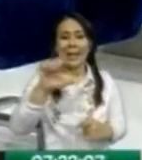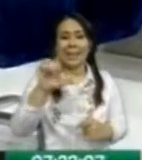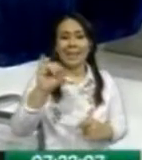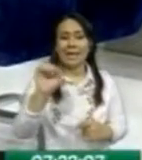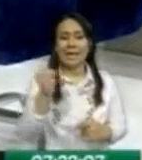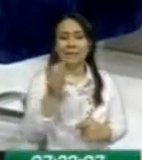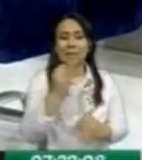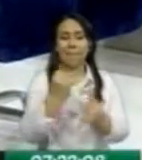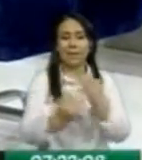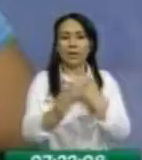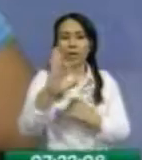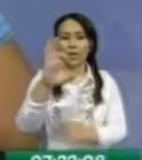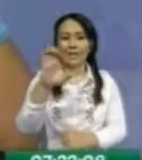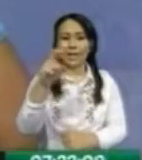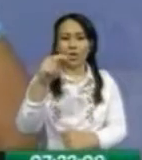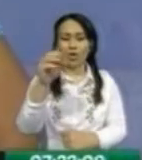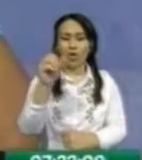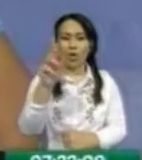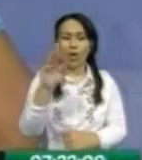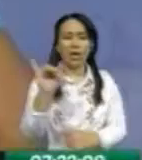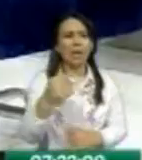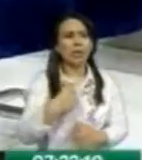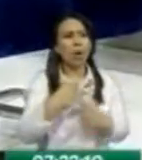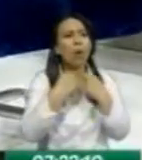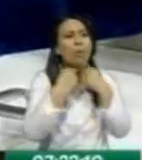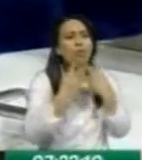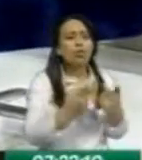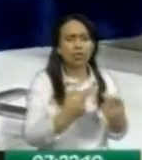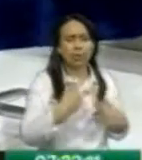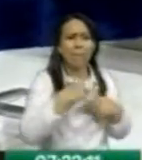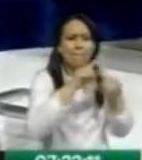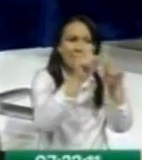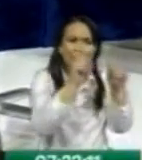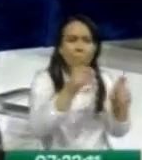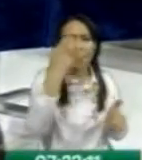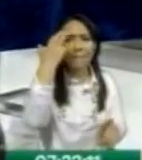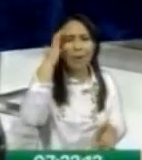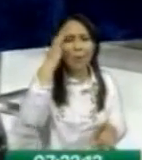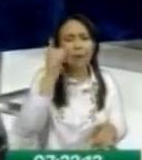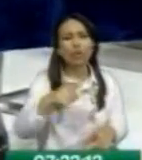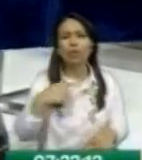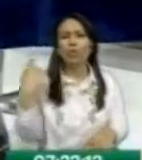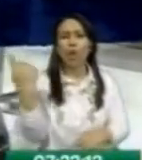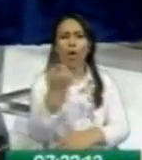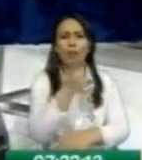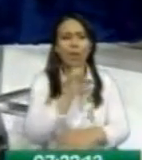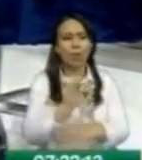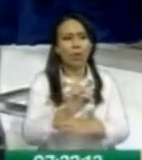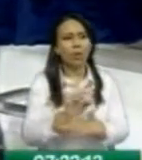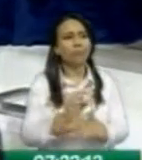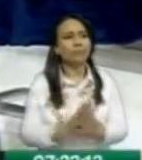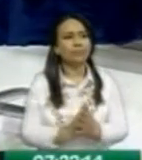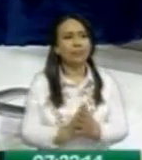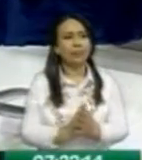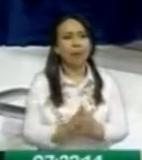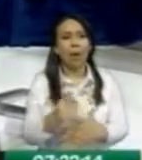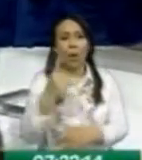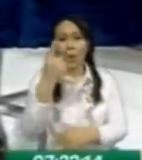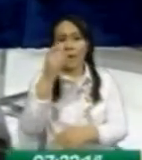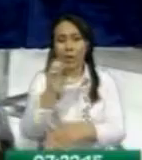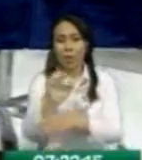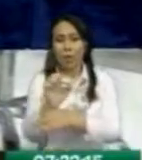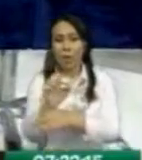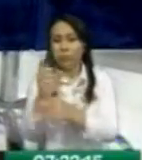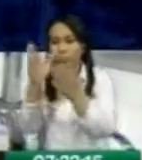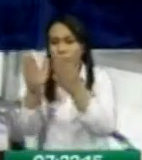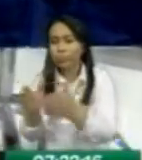mañana y yo no quiero dejar de abordar este que es un problema muy serio y que nos preocupa a todos en el Ecuador. Yo creo que no hay un solo ecuatoriano